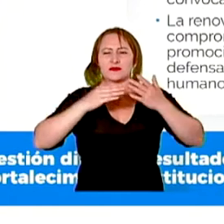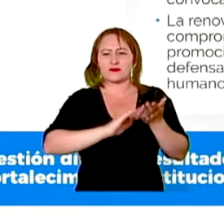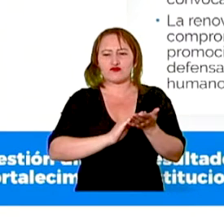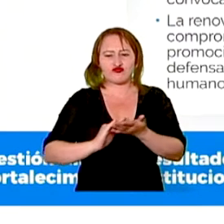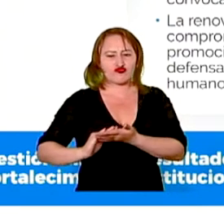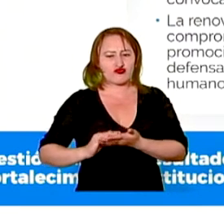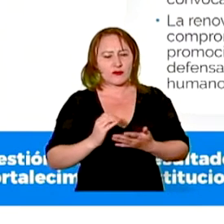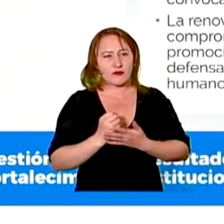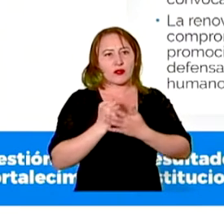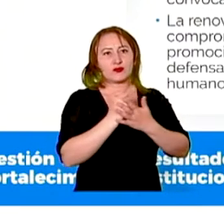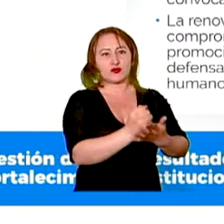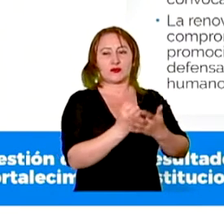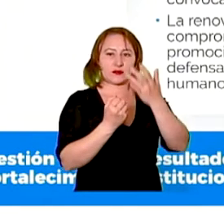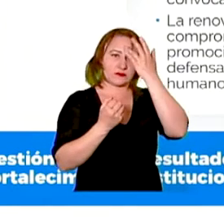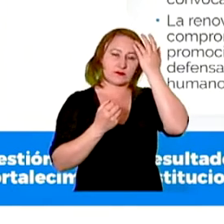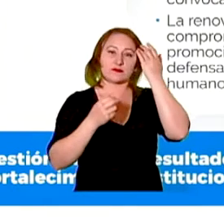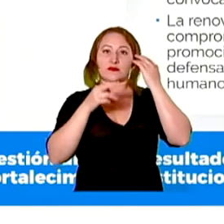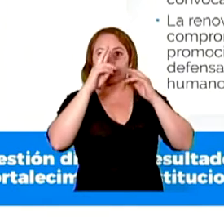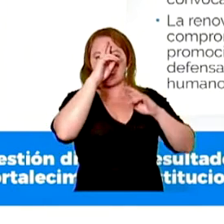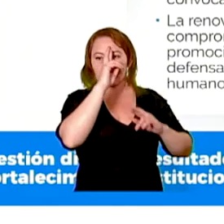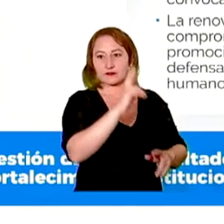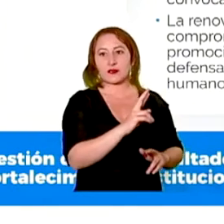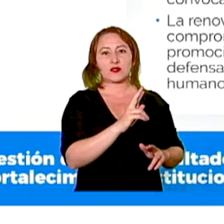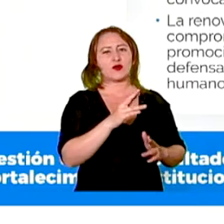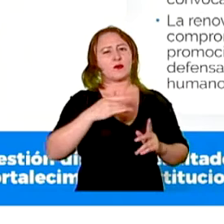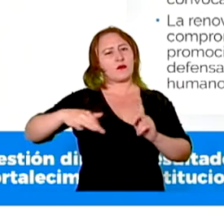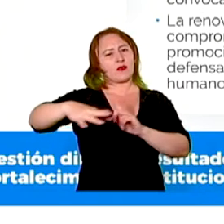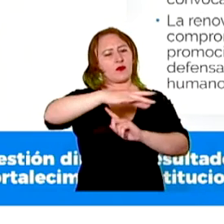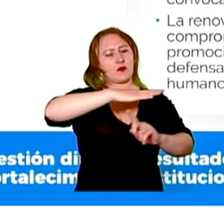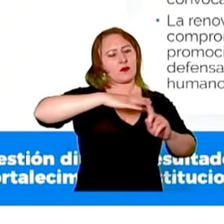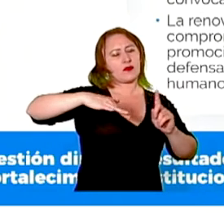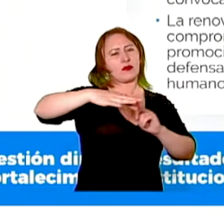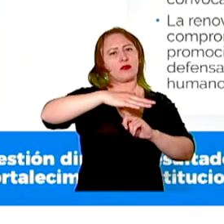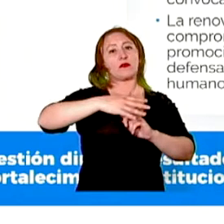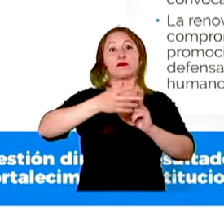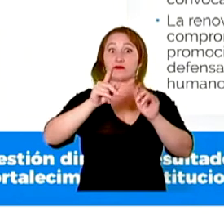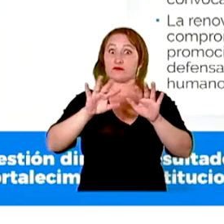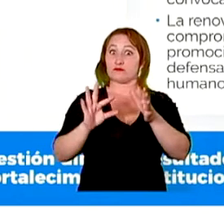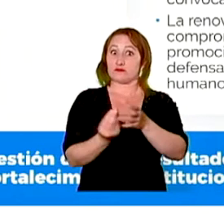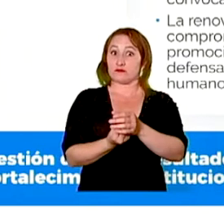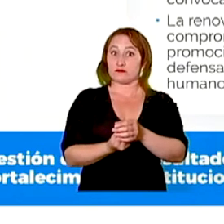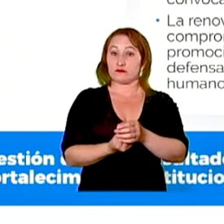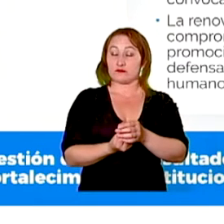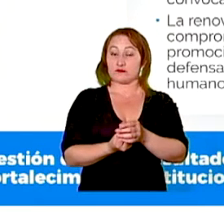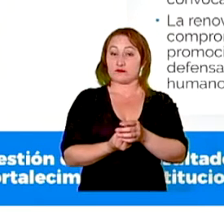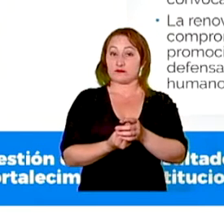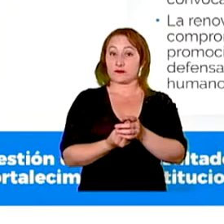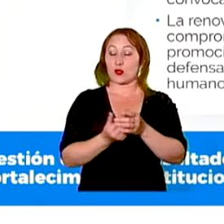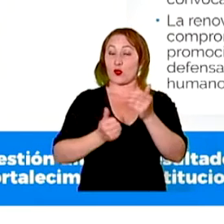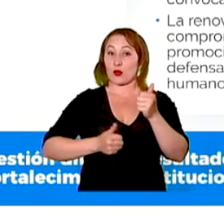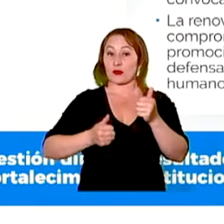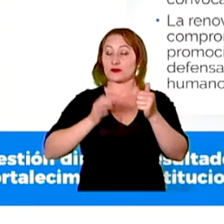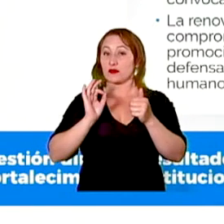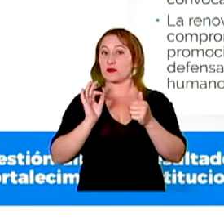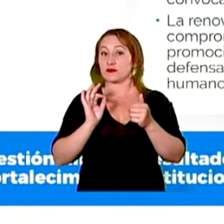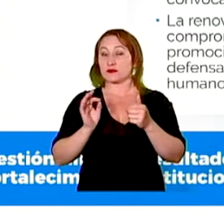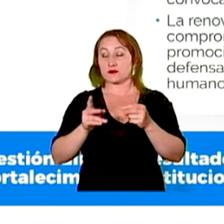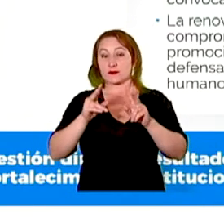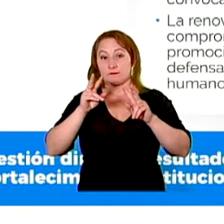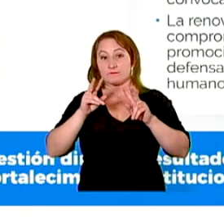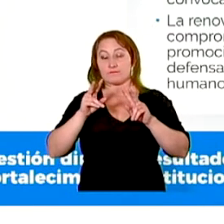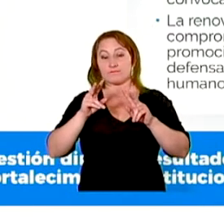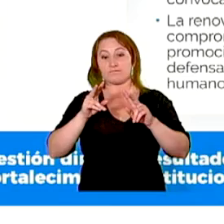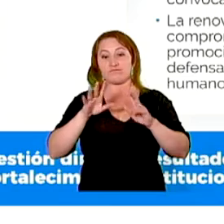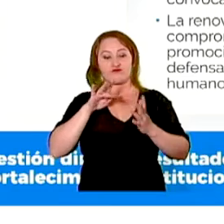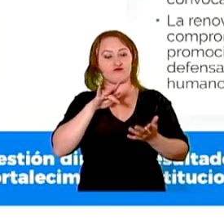estado en conflictos, en el respeto por el medio ambiente e incluso hemos estado siempre presentes en